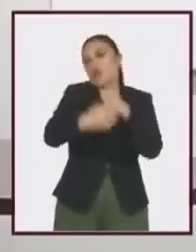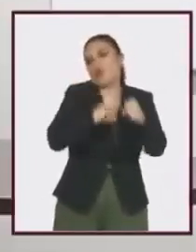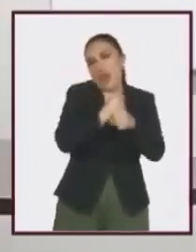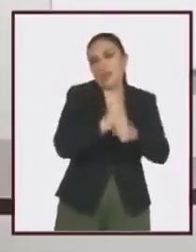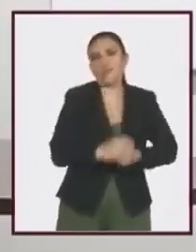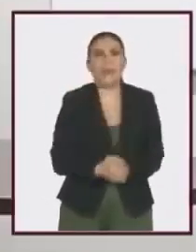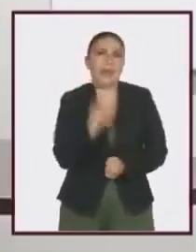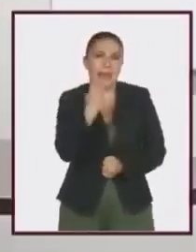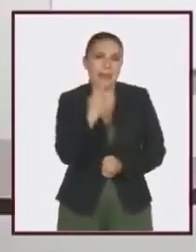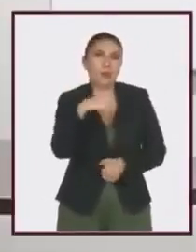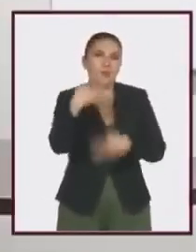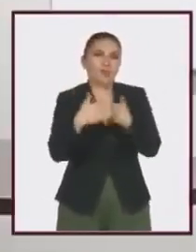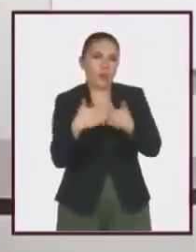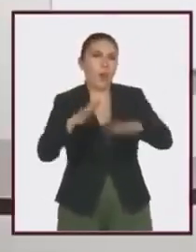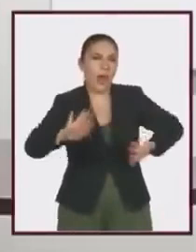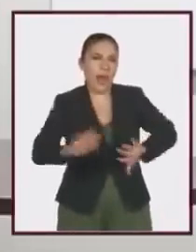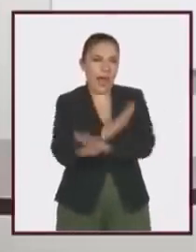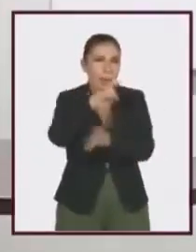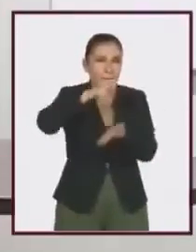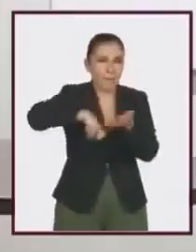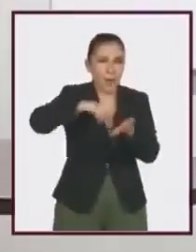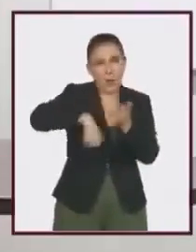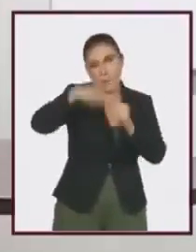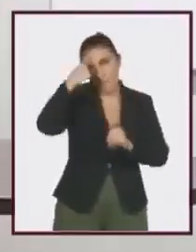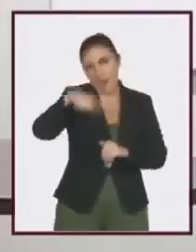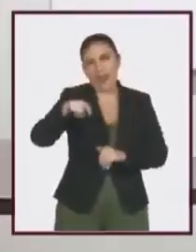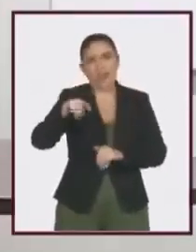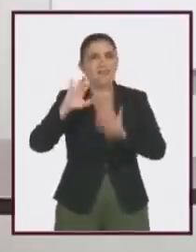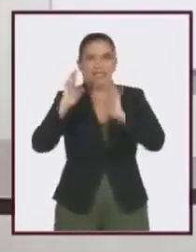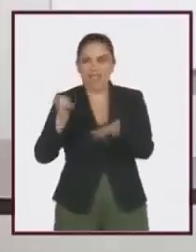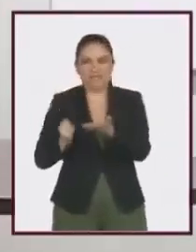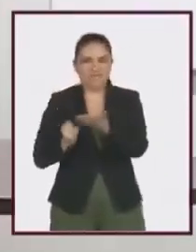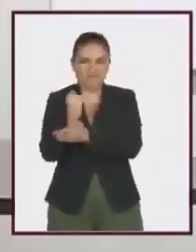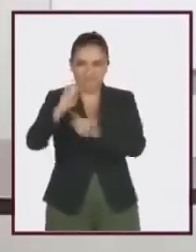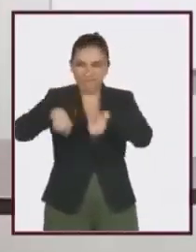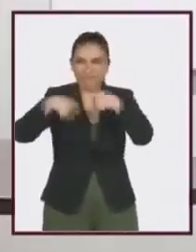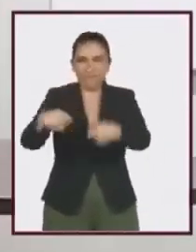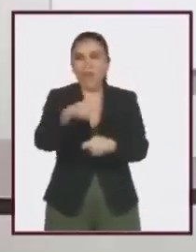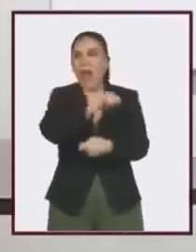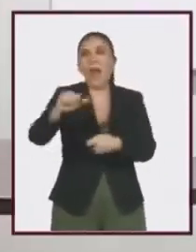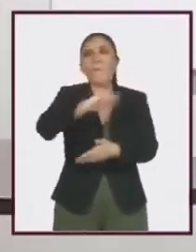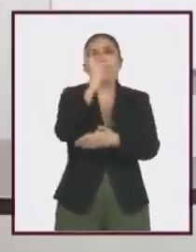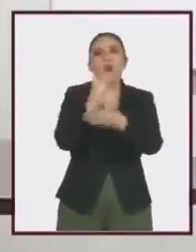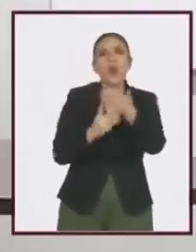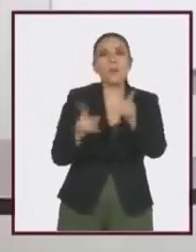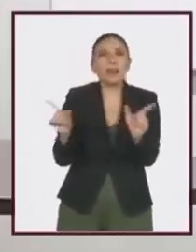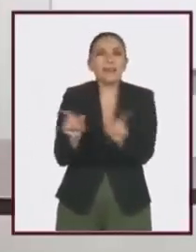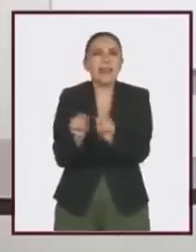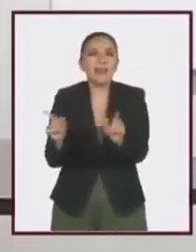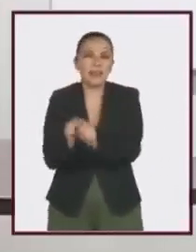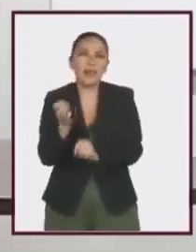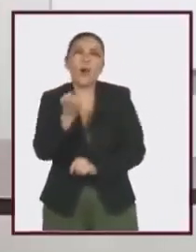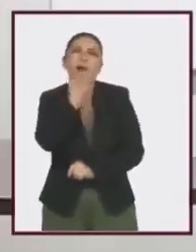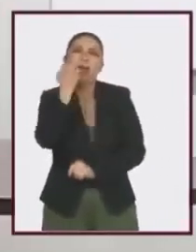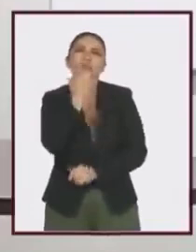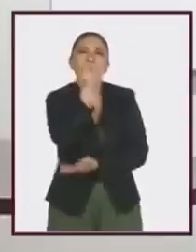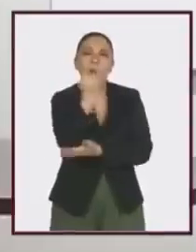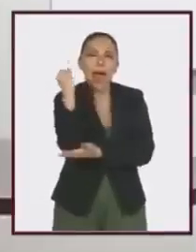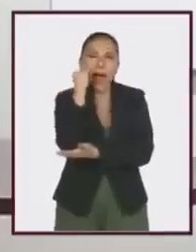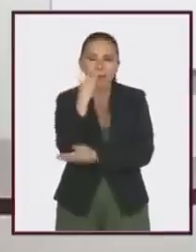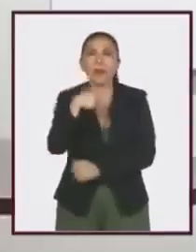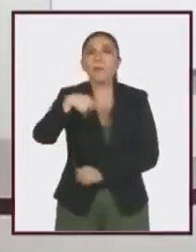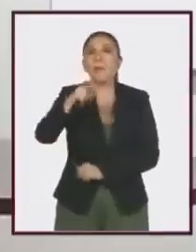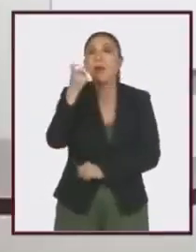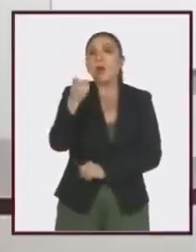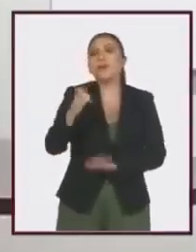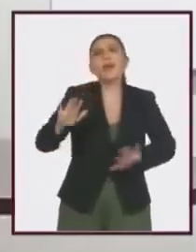lo estaremos modificando en la versión definitiva de los programas sintéticos de preescolar, pero es un